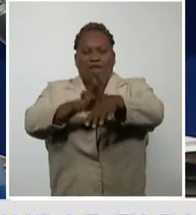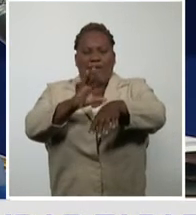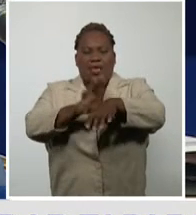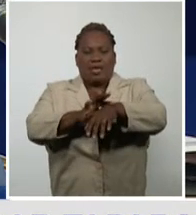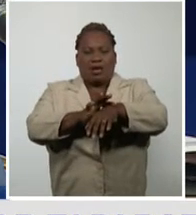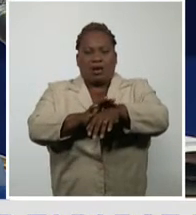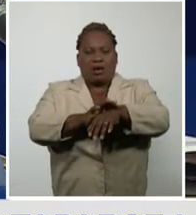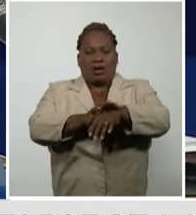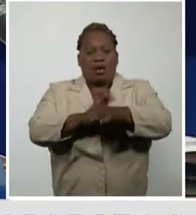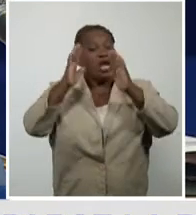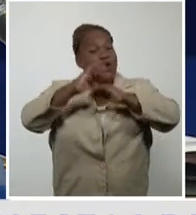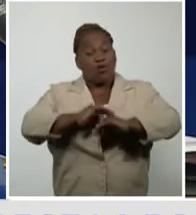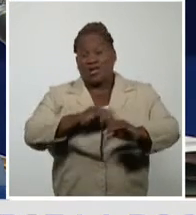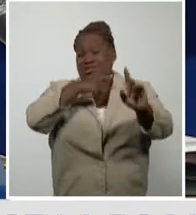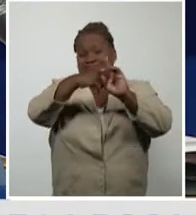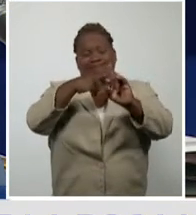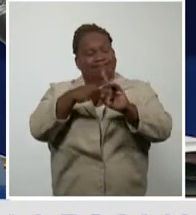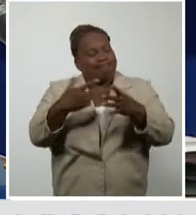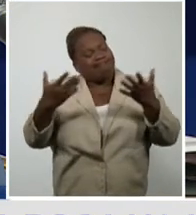no favorablemente,